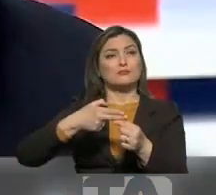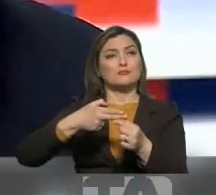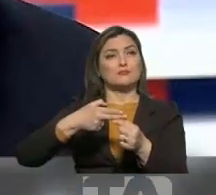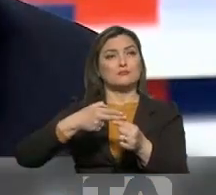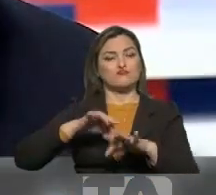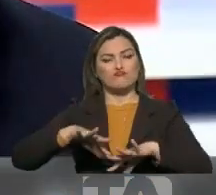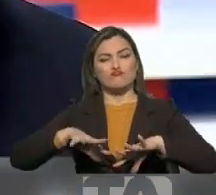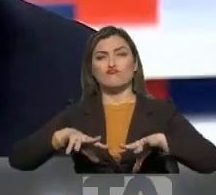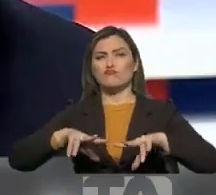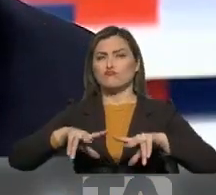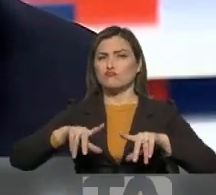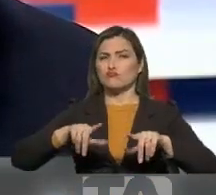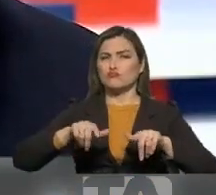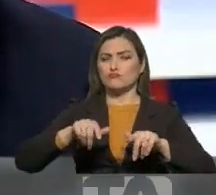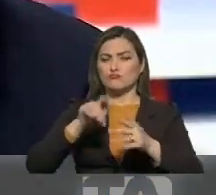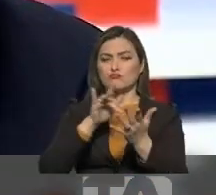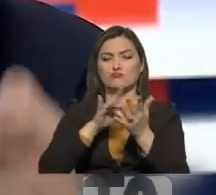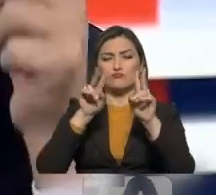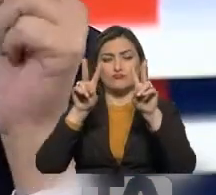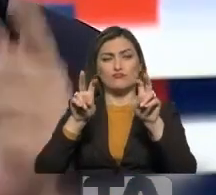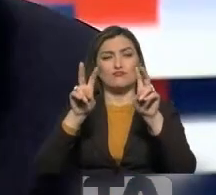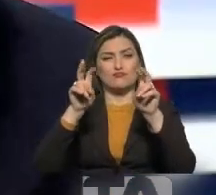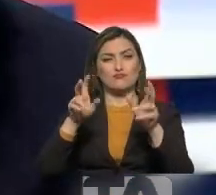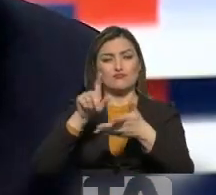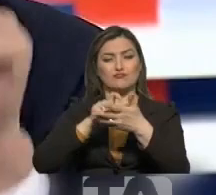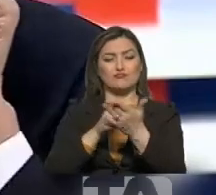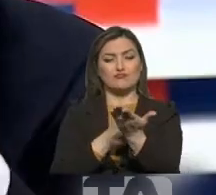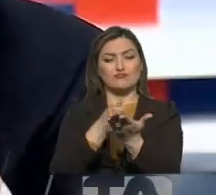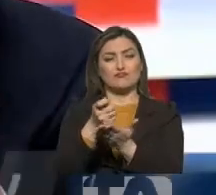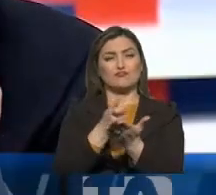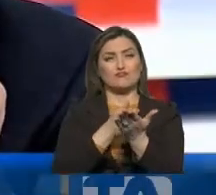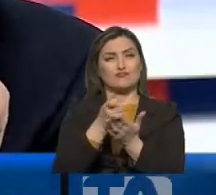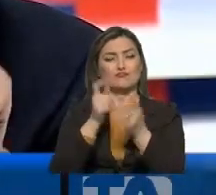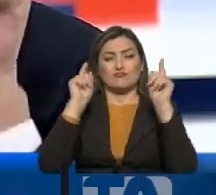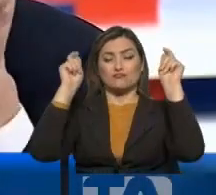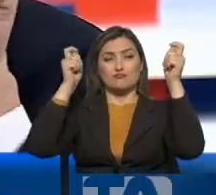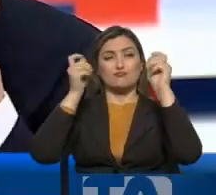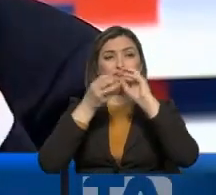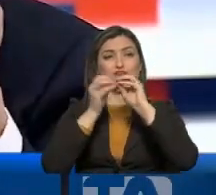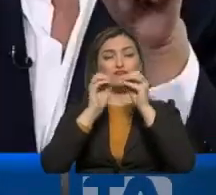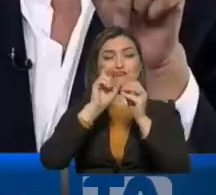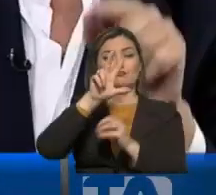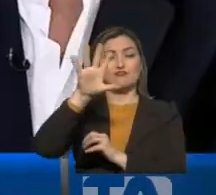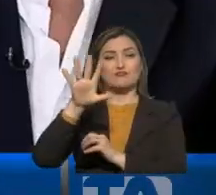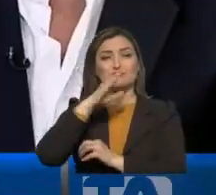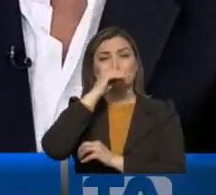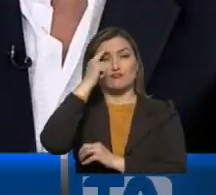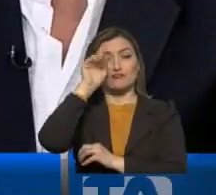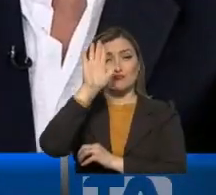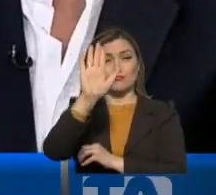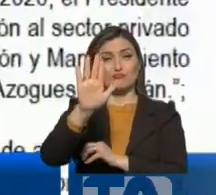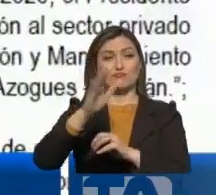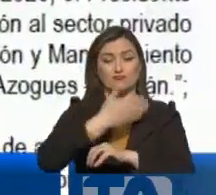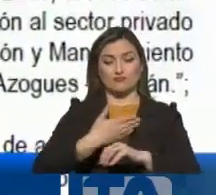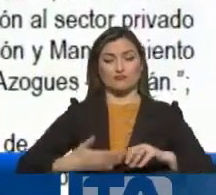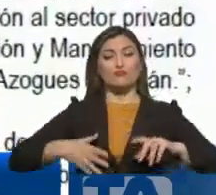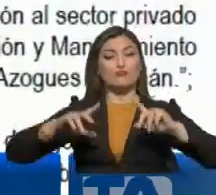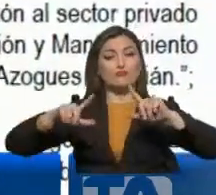mafiosa del caso arroz verde es el de haber financiado la campaña de correa y la suya presidente moreno según los considerandos